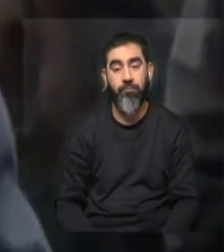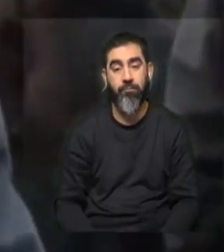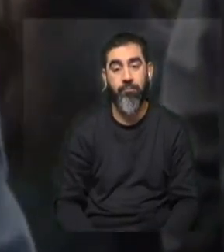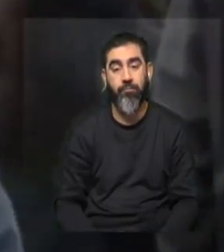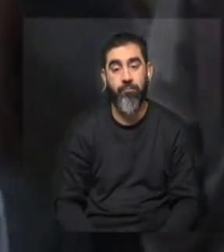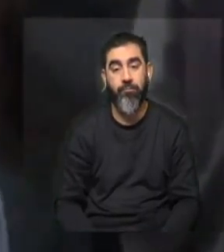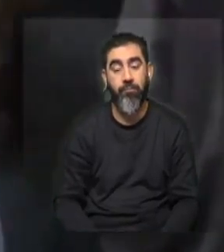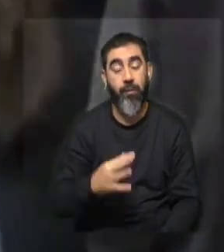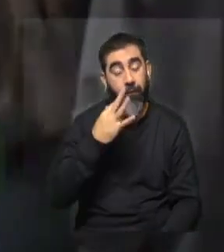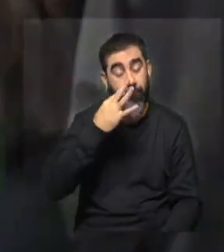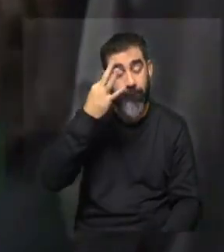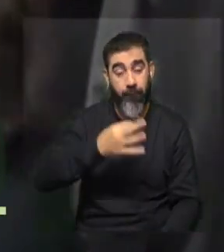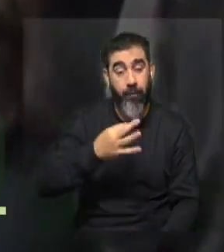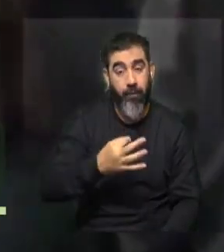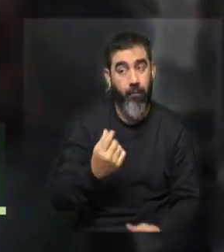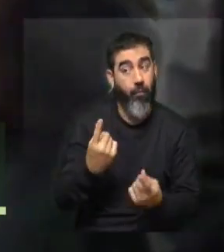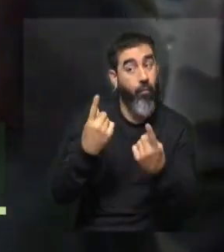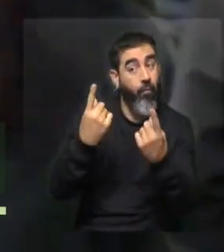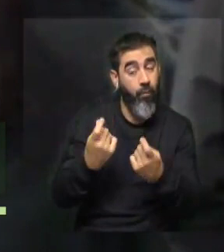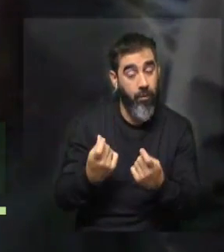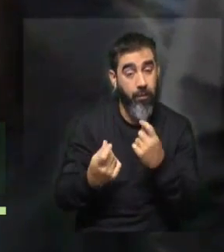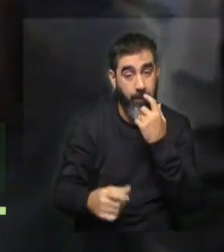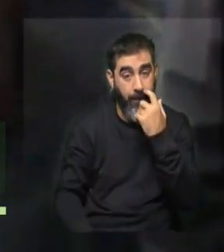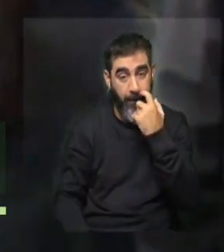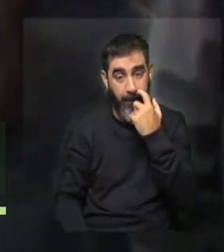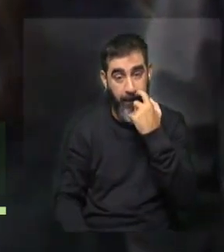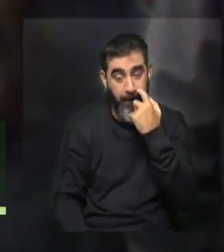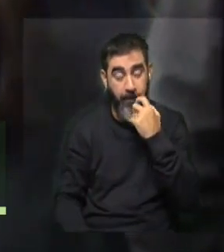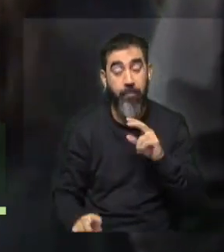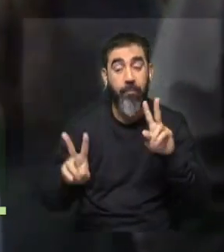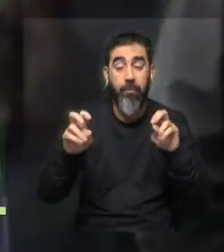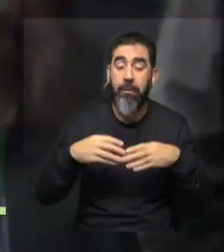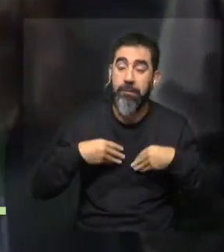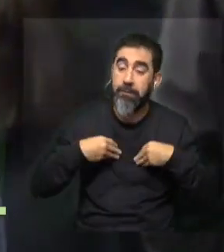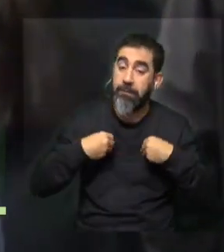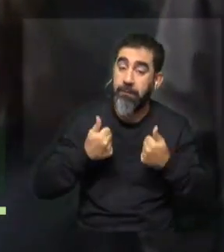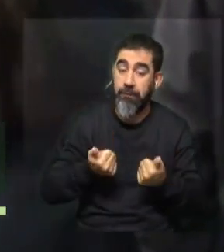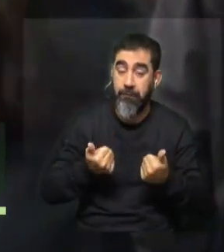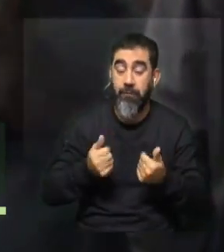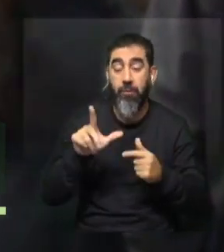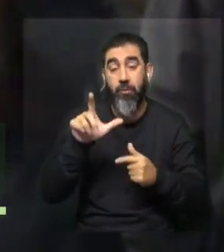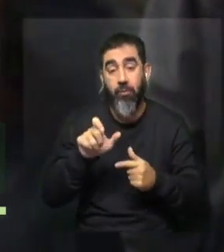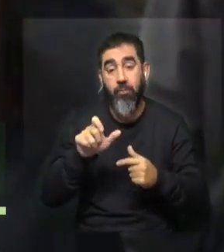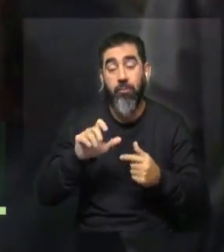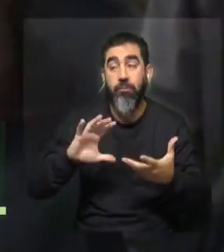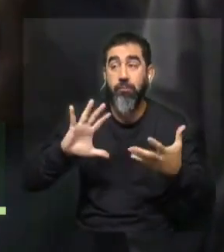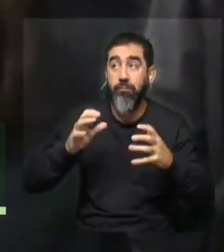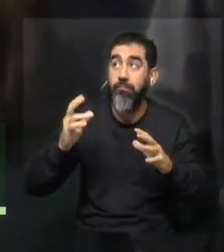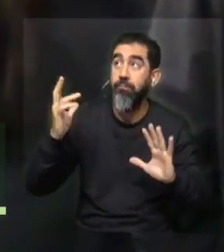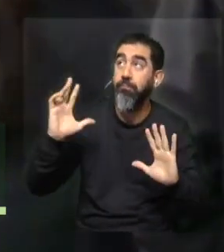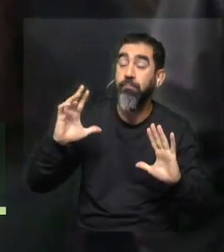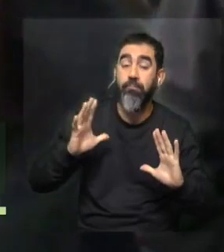la verdad me pareció muy fuerte sobre todo porque en un tema tan sensible donde obviamente hay factores externos